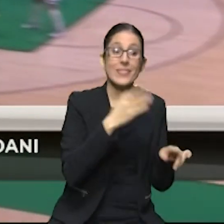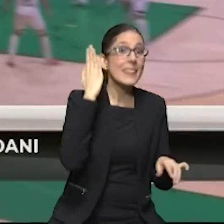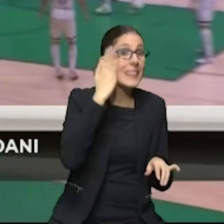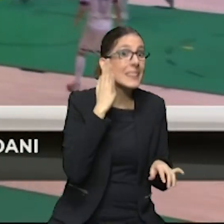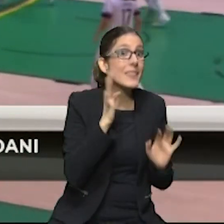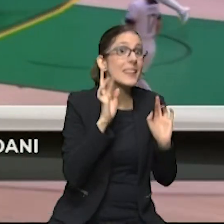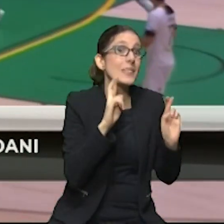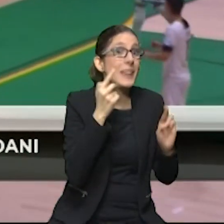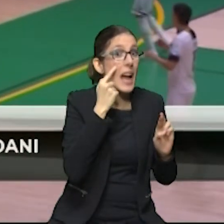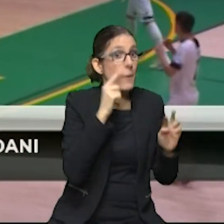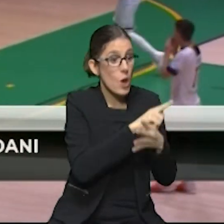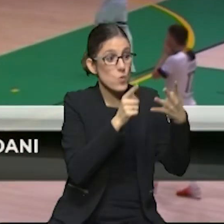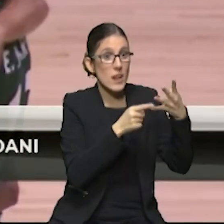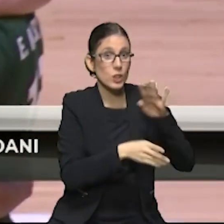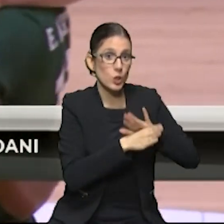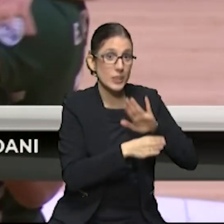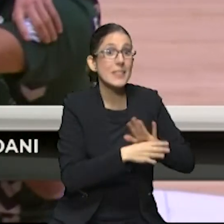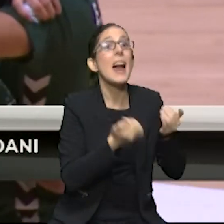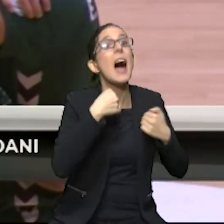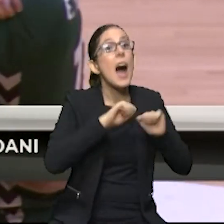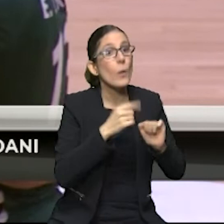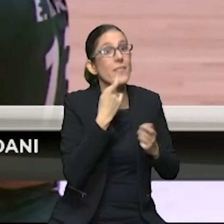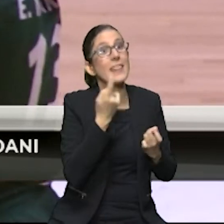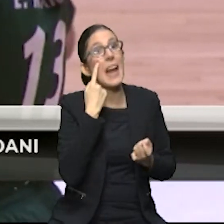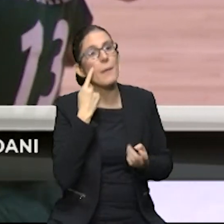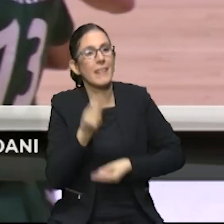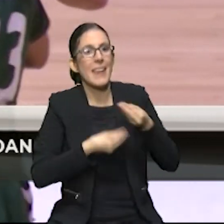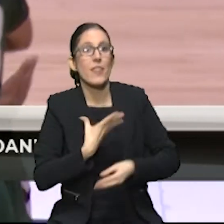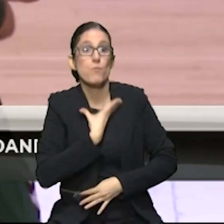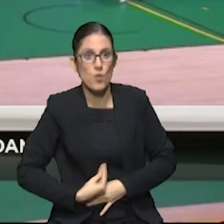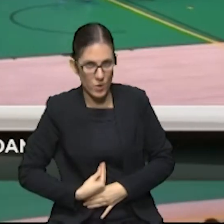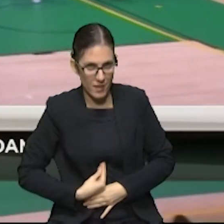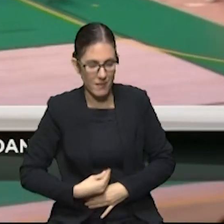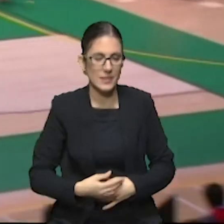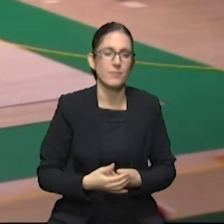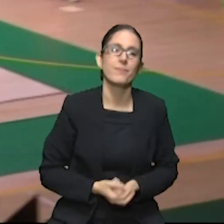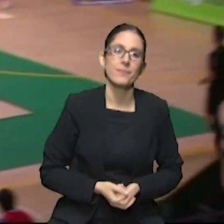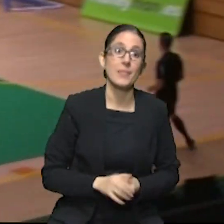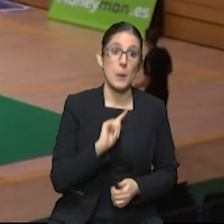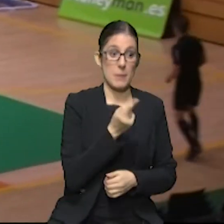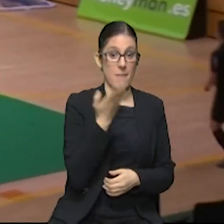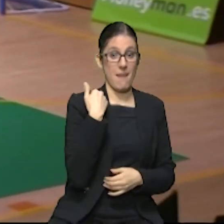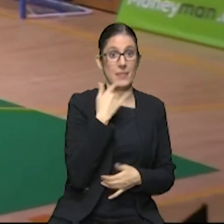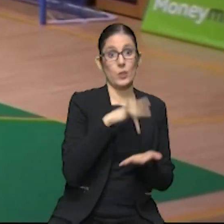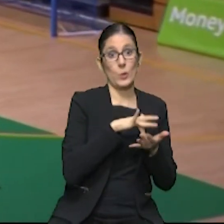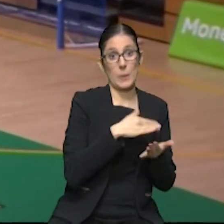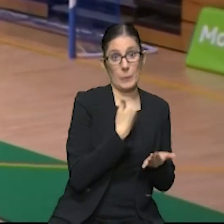falta del Pozo Murcia Aspillampers de mañana sábado. Sota ganó 0-5 en el partido de la primera vuelta.